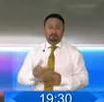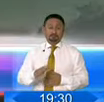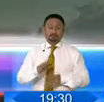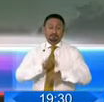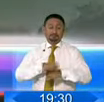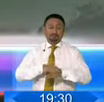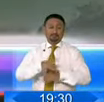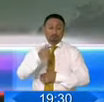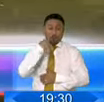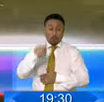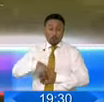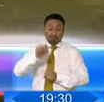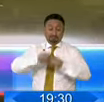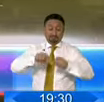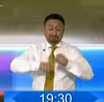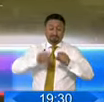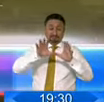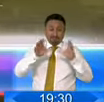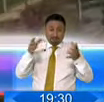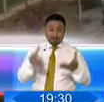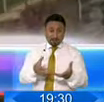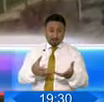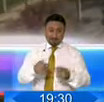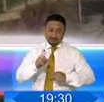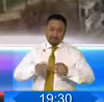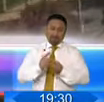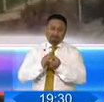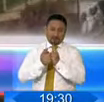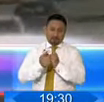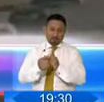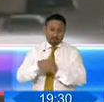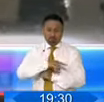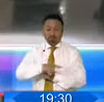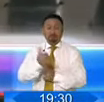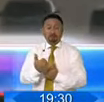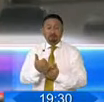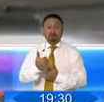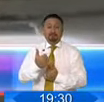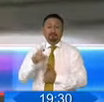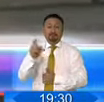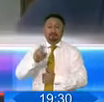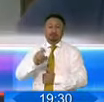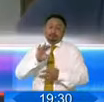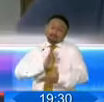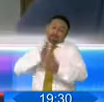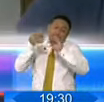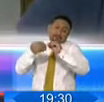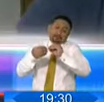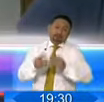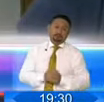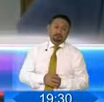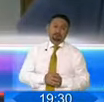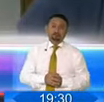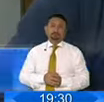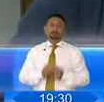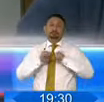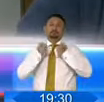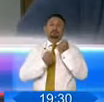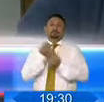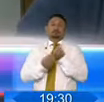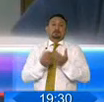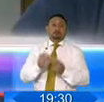acelerado este proceso natural, que es irreversible, y en lo que coinciden los expertos es que ahora tenemos que acoplarnos a él. Lo que nos queda como sociedad